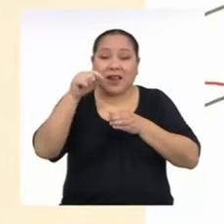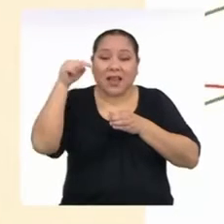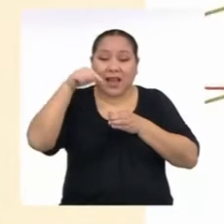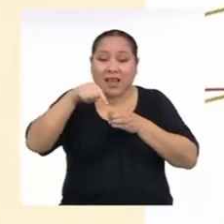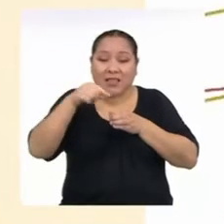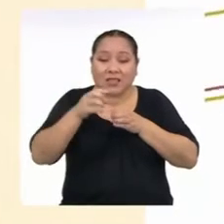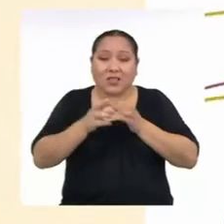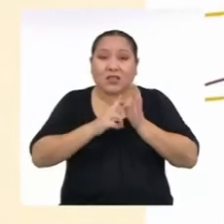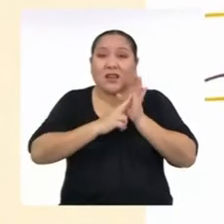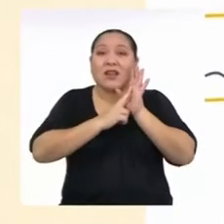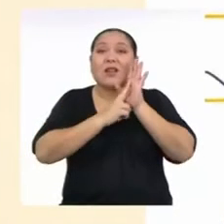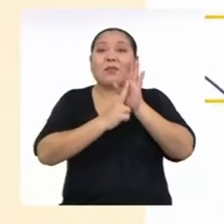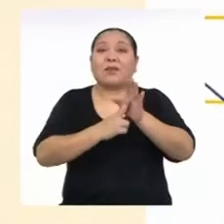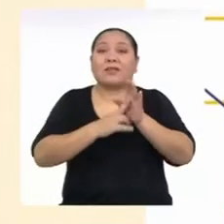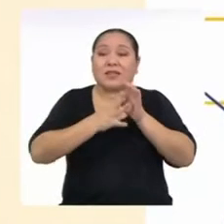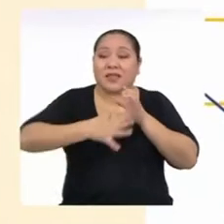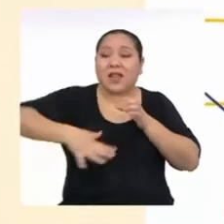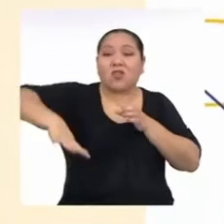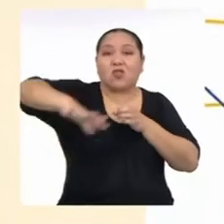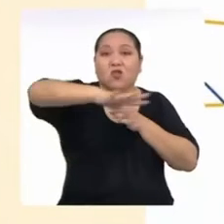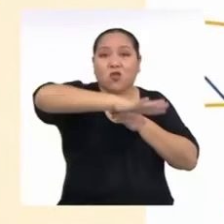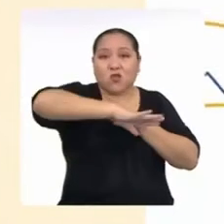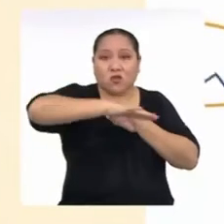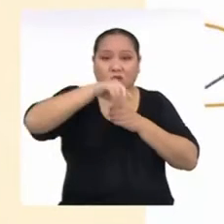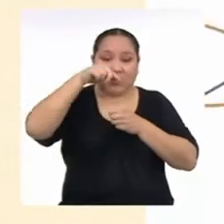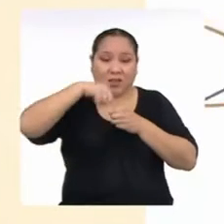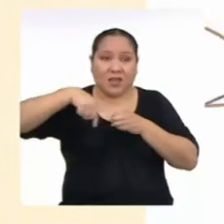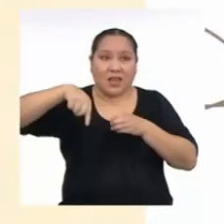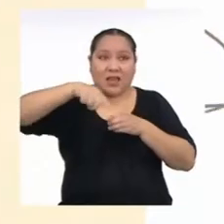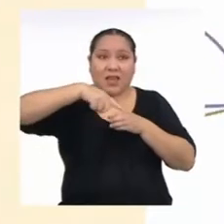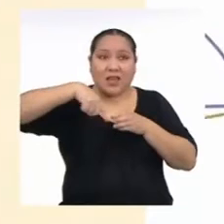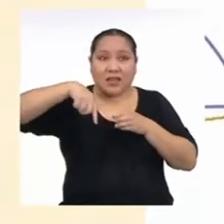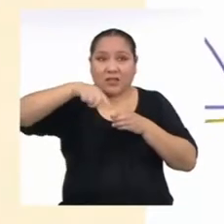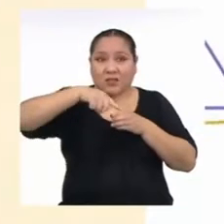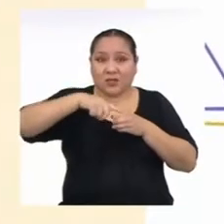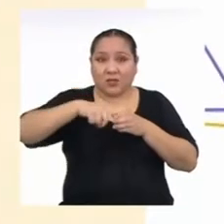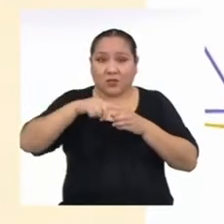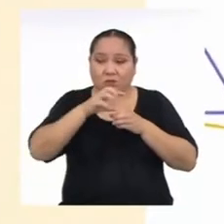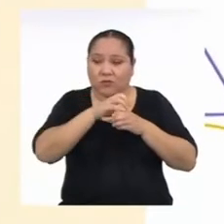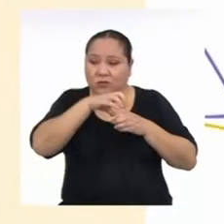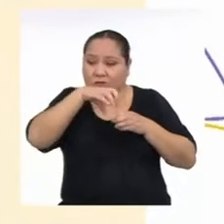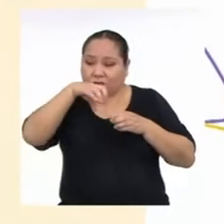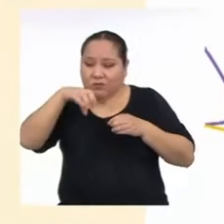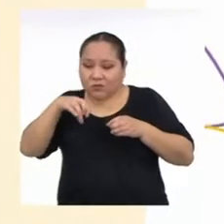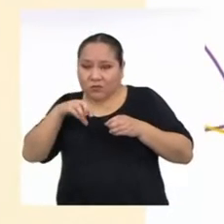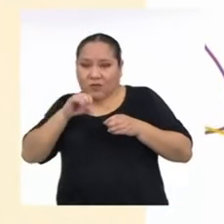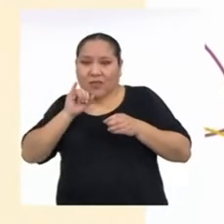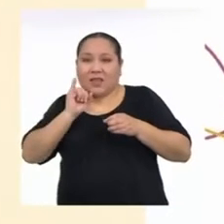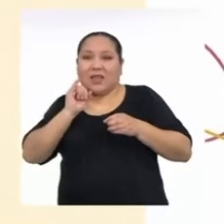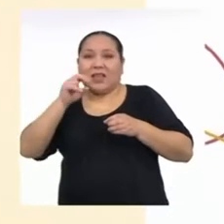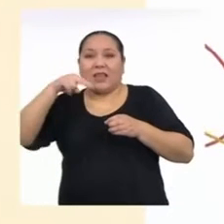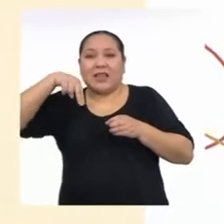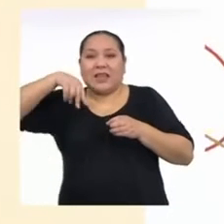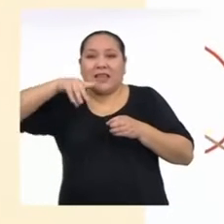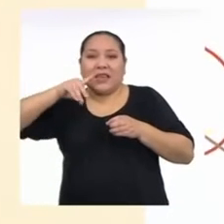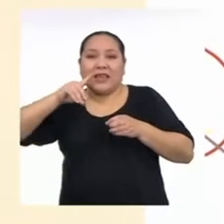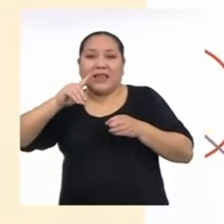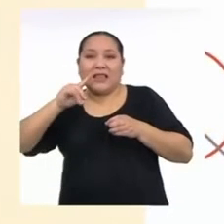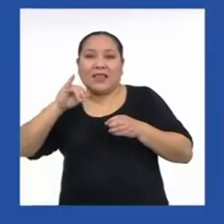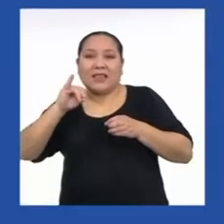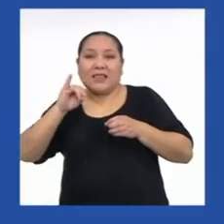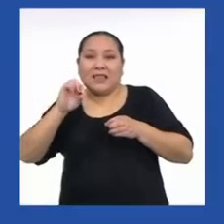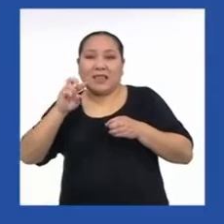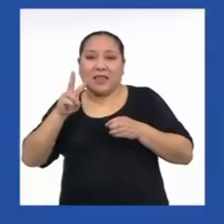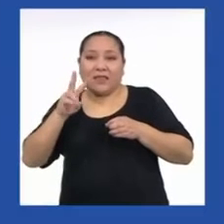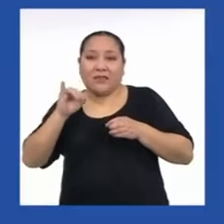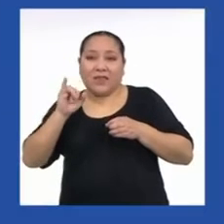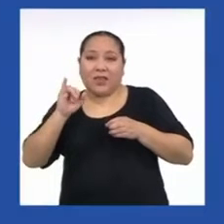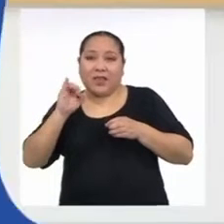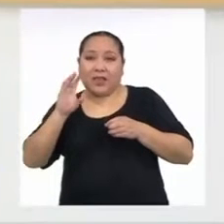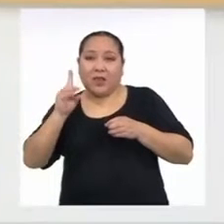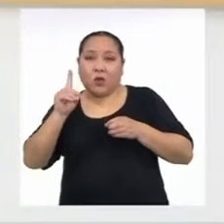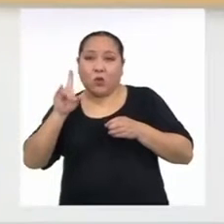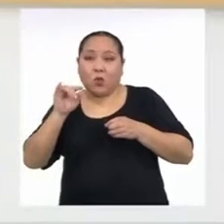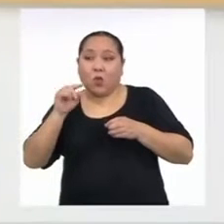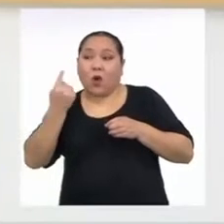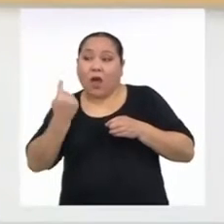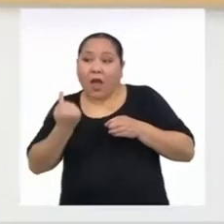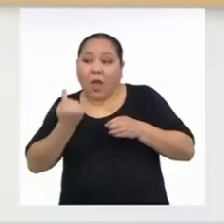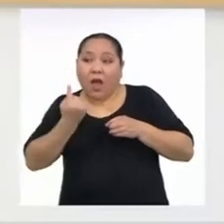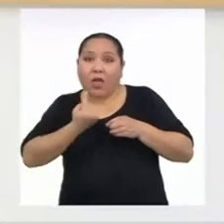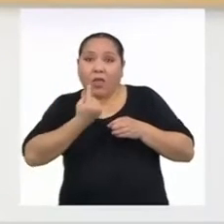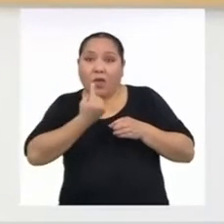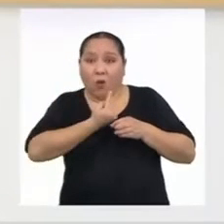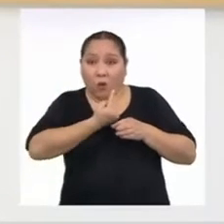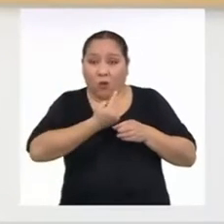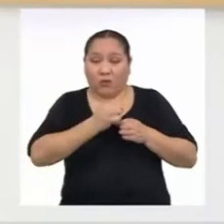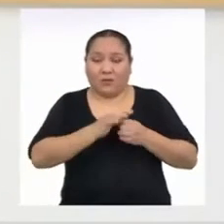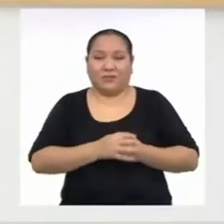estudiada. Y así, a su vez, el individuo es cada uno de los elementos de la población. Por